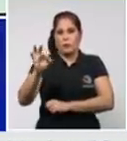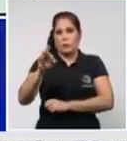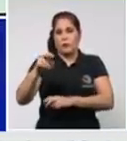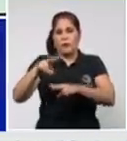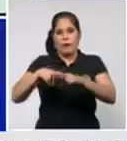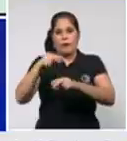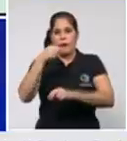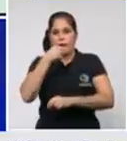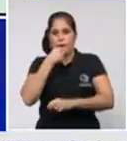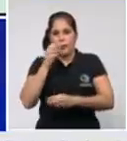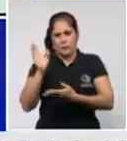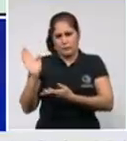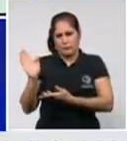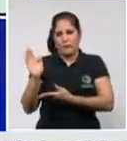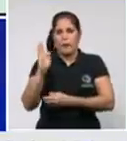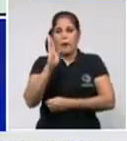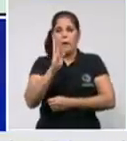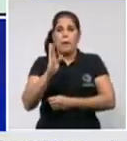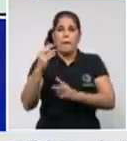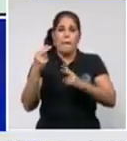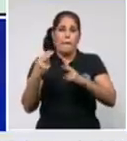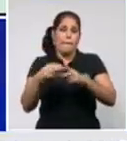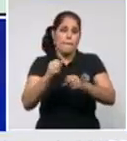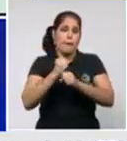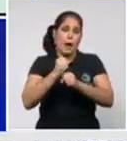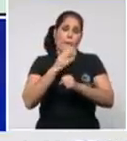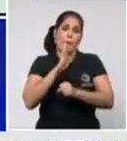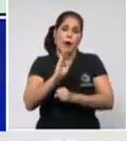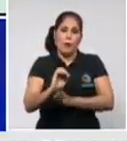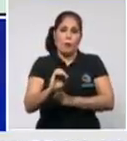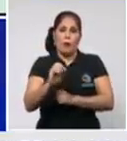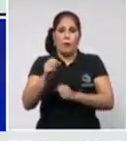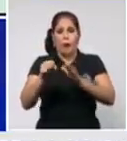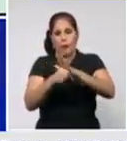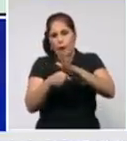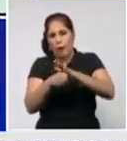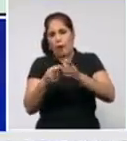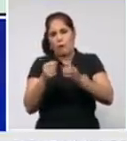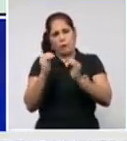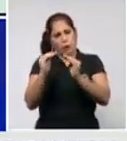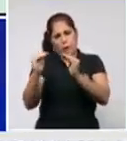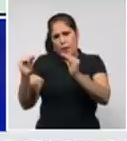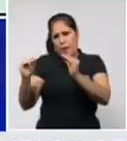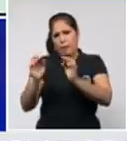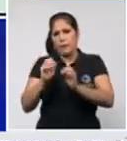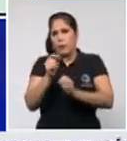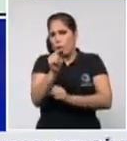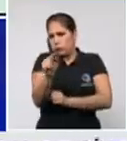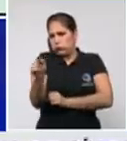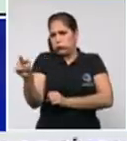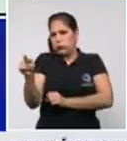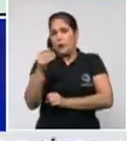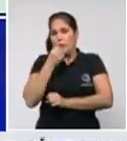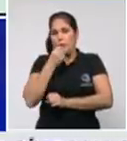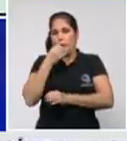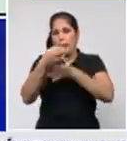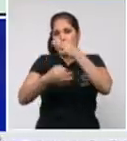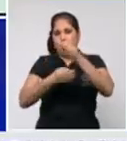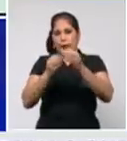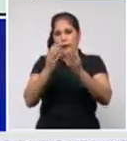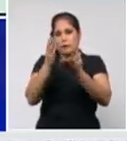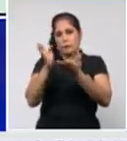Vieja, Baraguá, Arroyo Naranjo, y así pudiéramos, ahí está